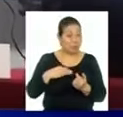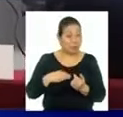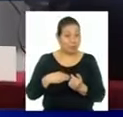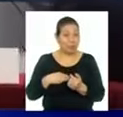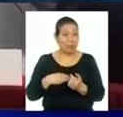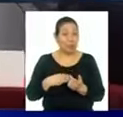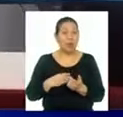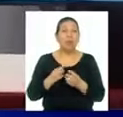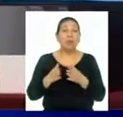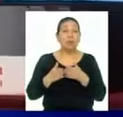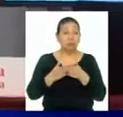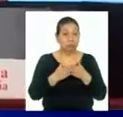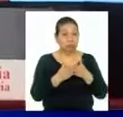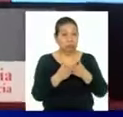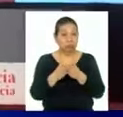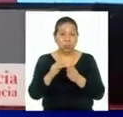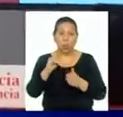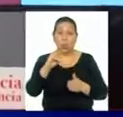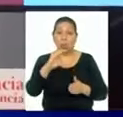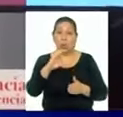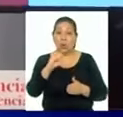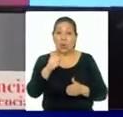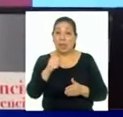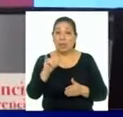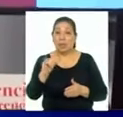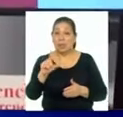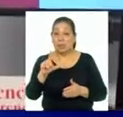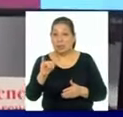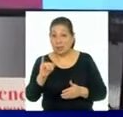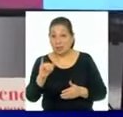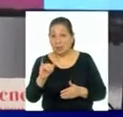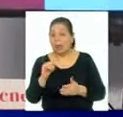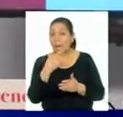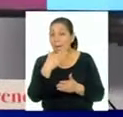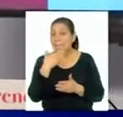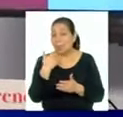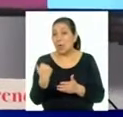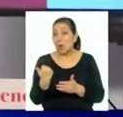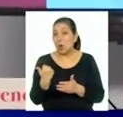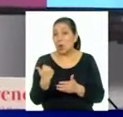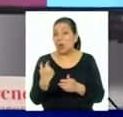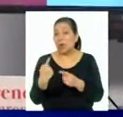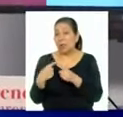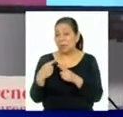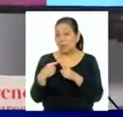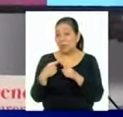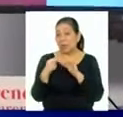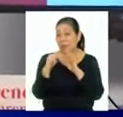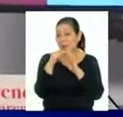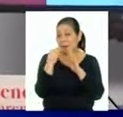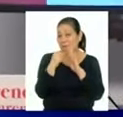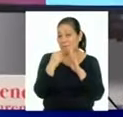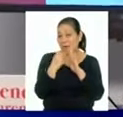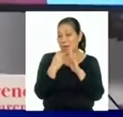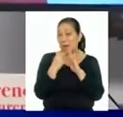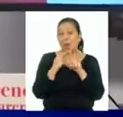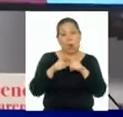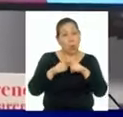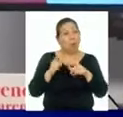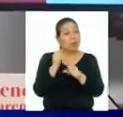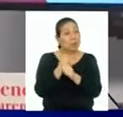de la región Ucayali, que sin duda está tratando de buscar que haya una mejor atención en los distintos niveles y en las distintas áreas